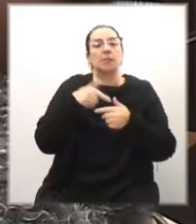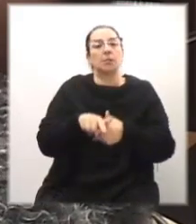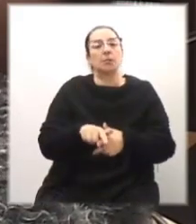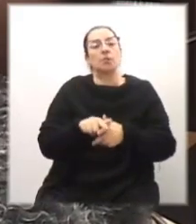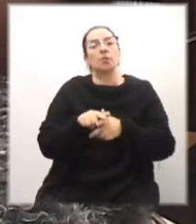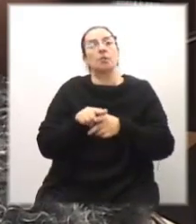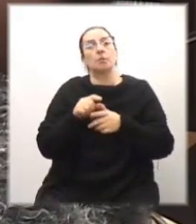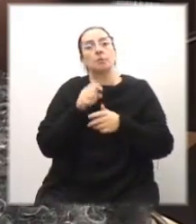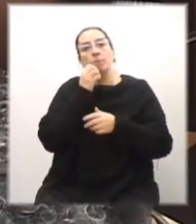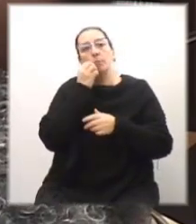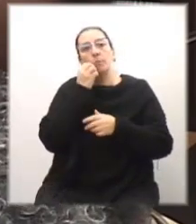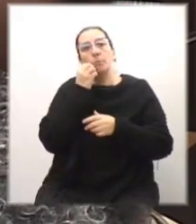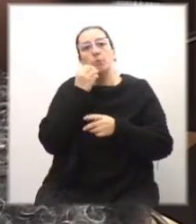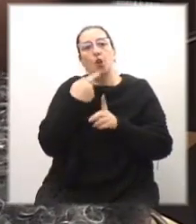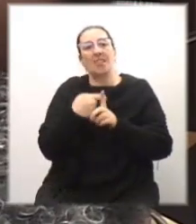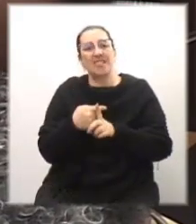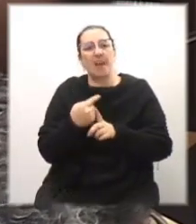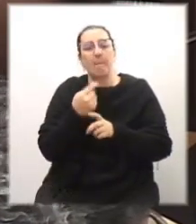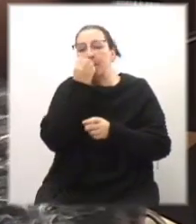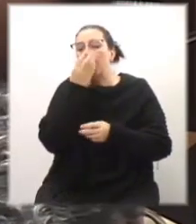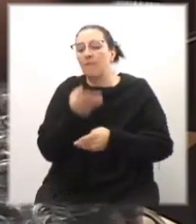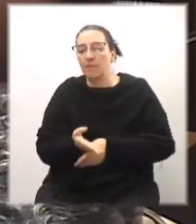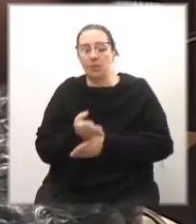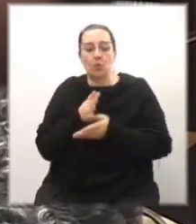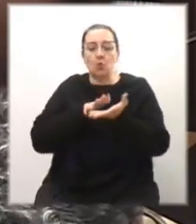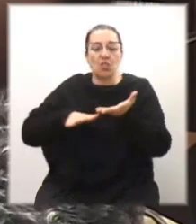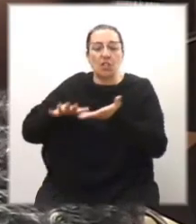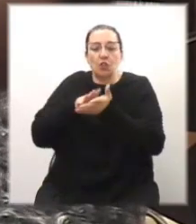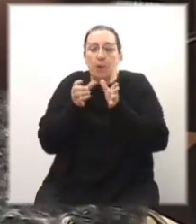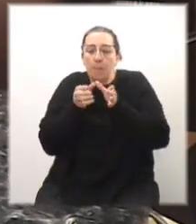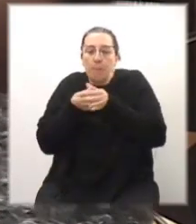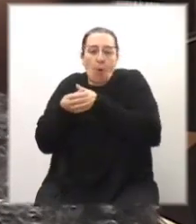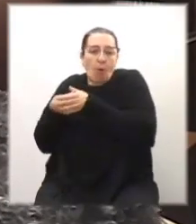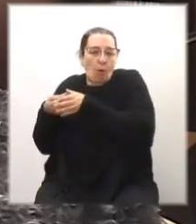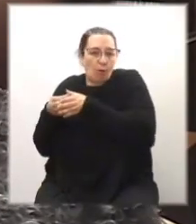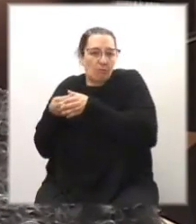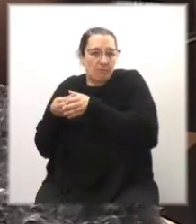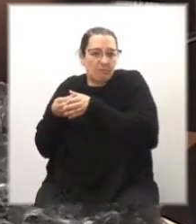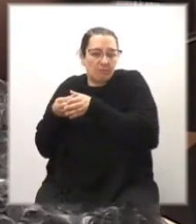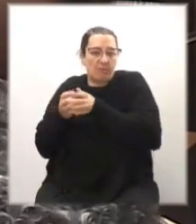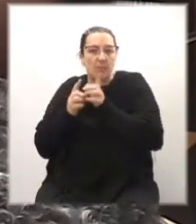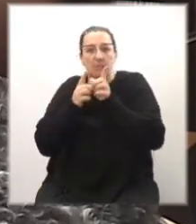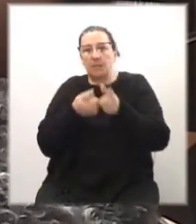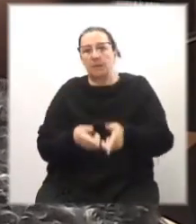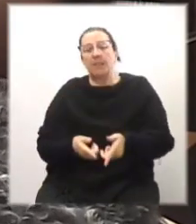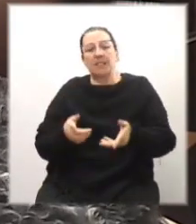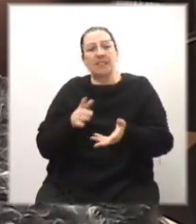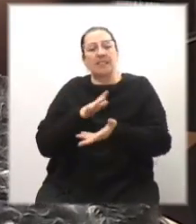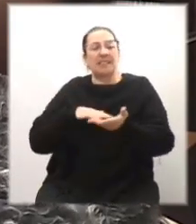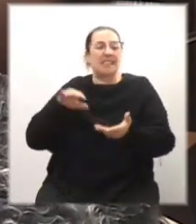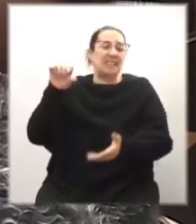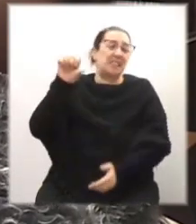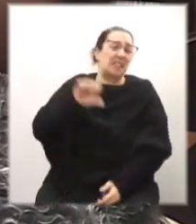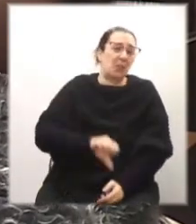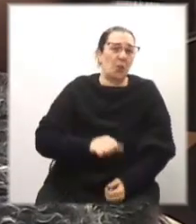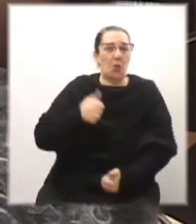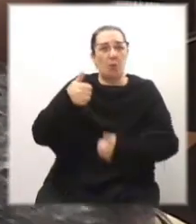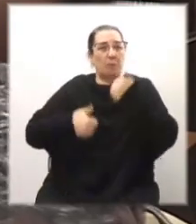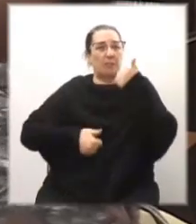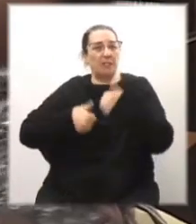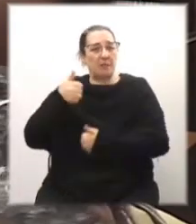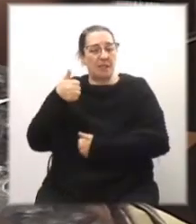beneficio de un puñado de sectores, al tiempo que a pesar del gran deterioro de la